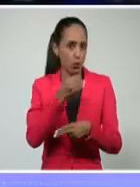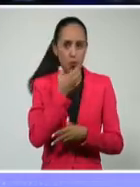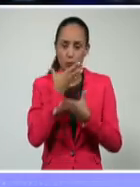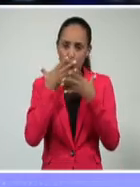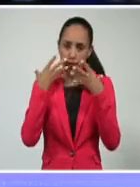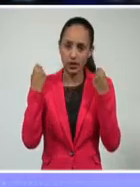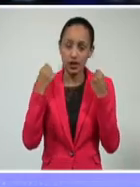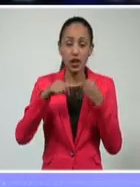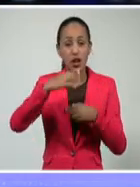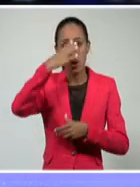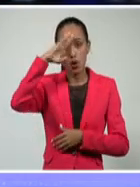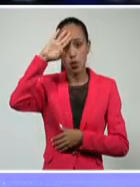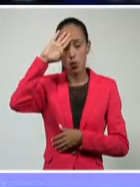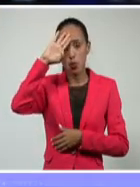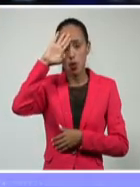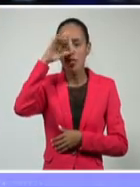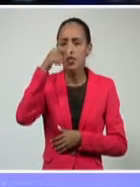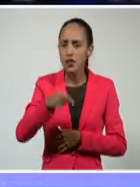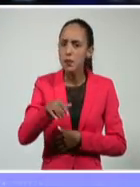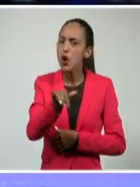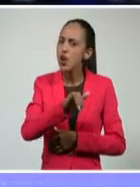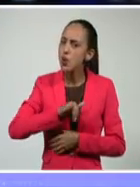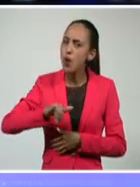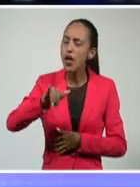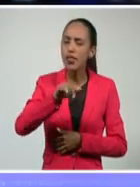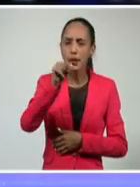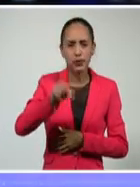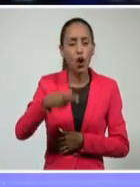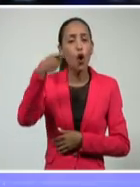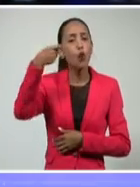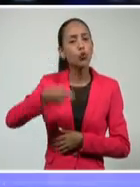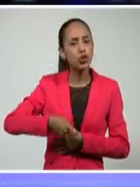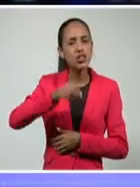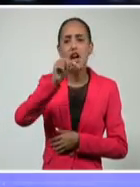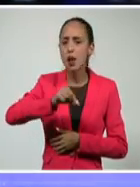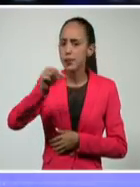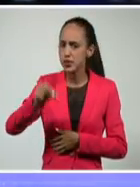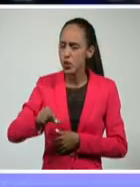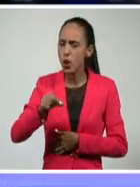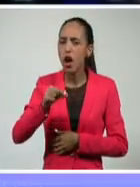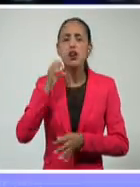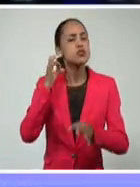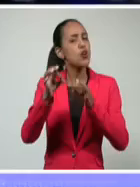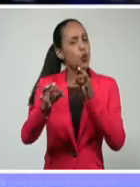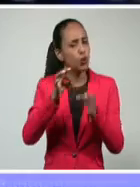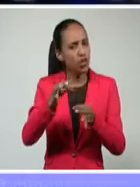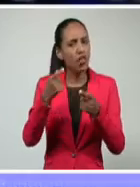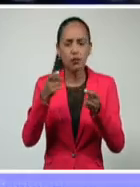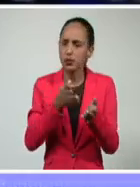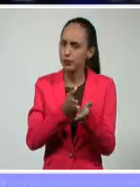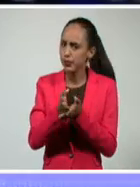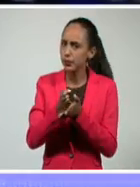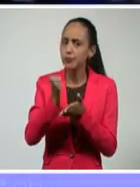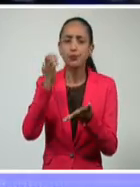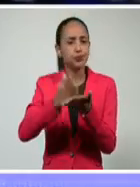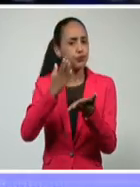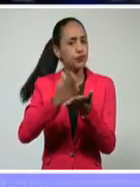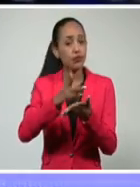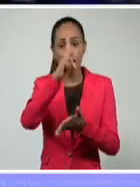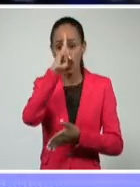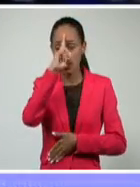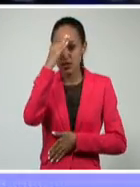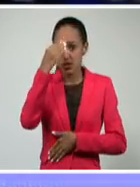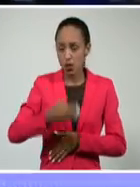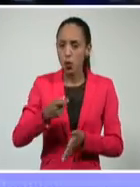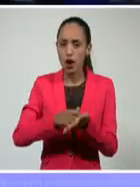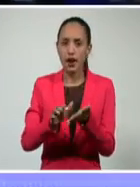queremos que se renuncie a la equidad, y mucho menos a la justicia social, a la seguridad y a la salud y la educación gratuitas. Esas son